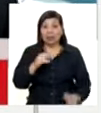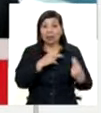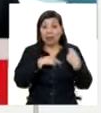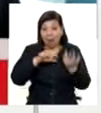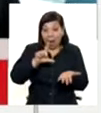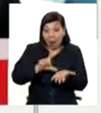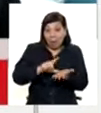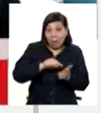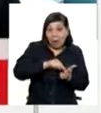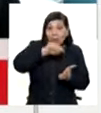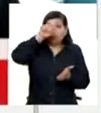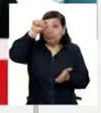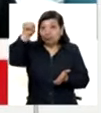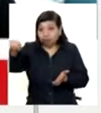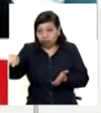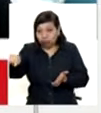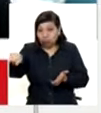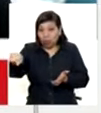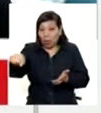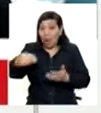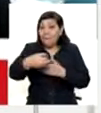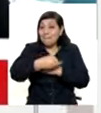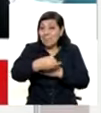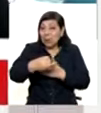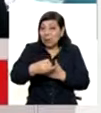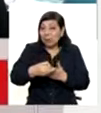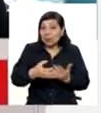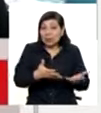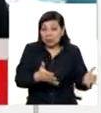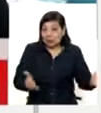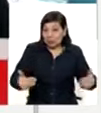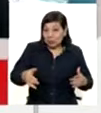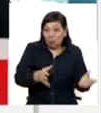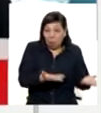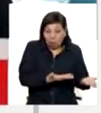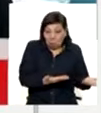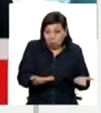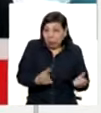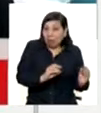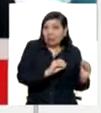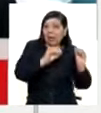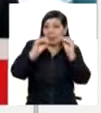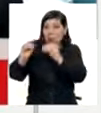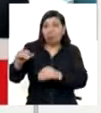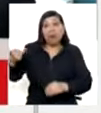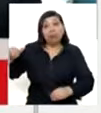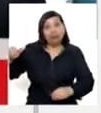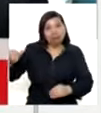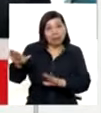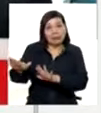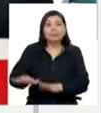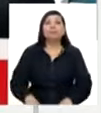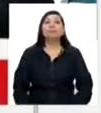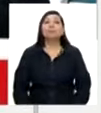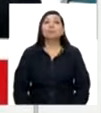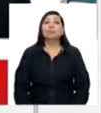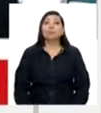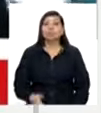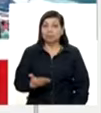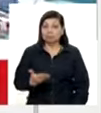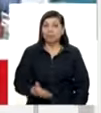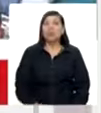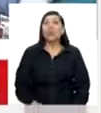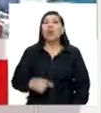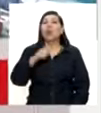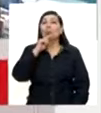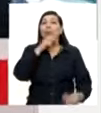desde Lima a las zonas afectadas todo lo que hemos recolectado en los puntos de acopio. Sí, a mí me gustaría conversar con Erika.